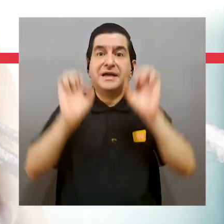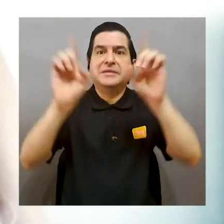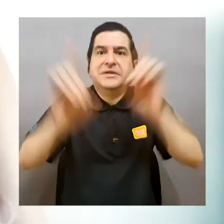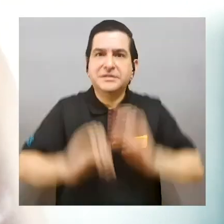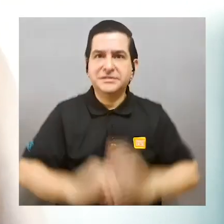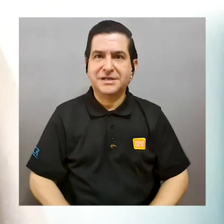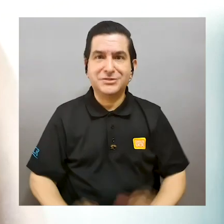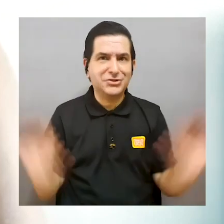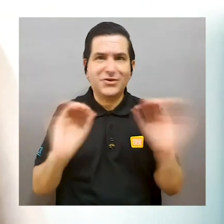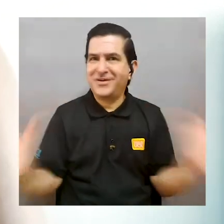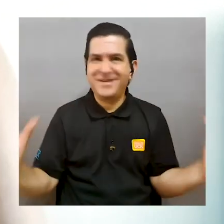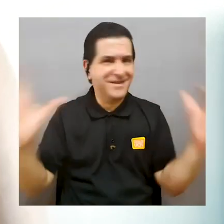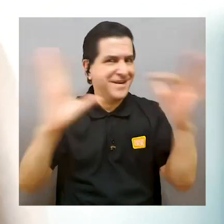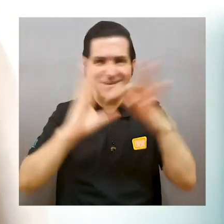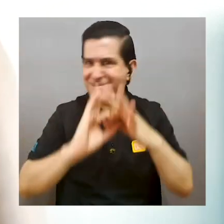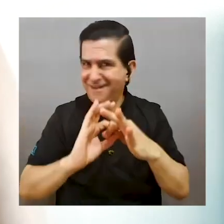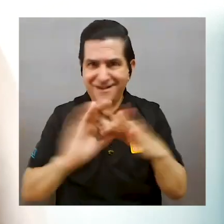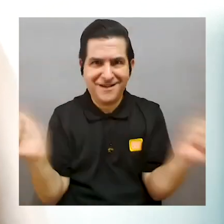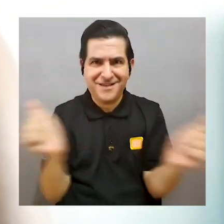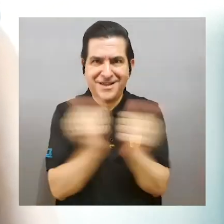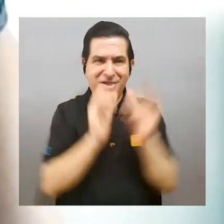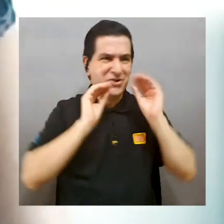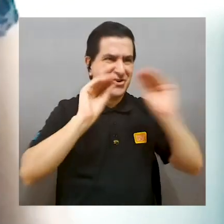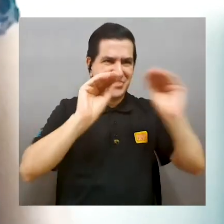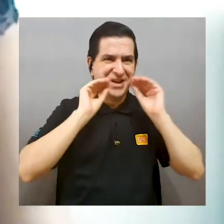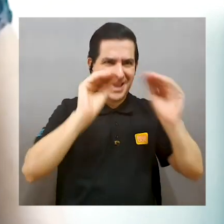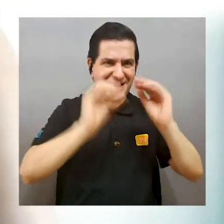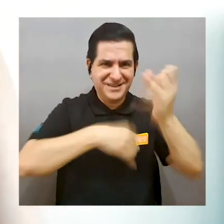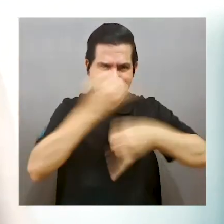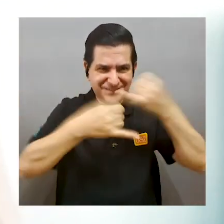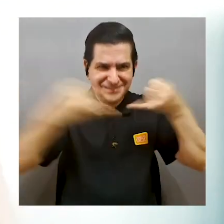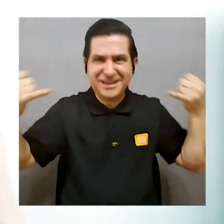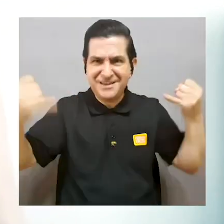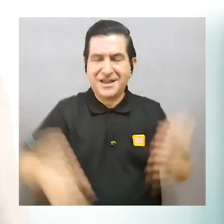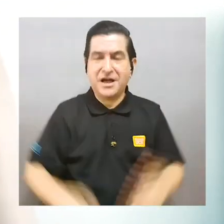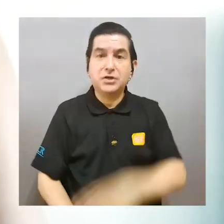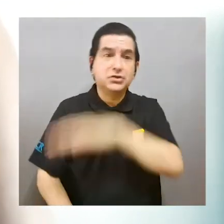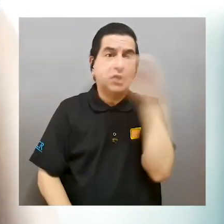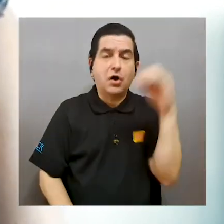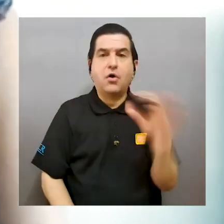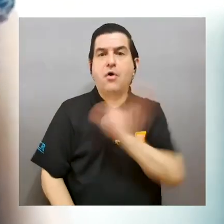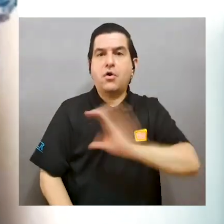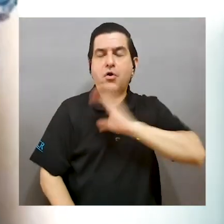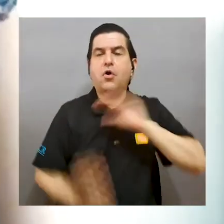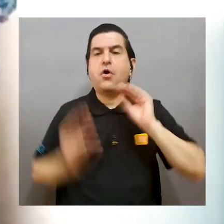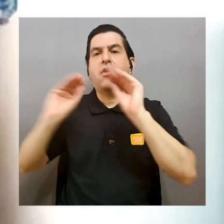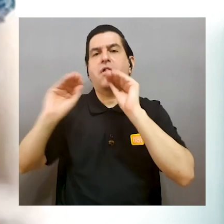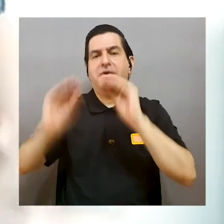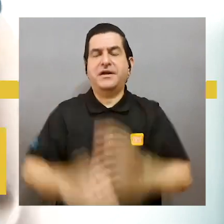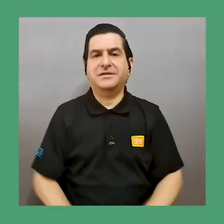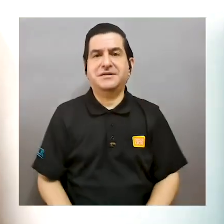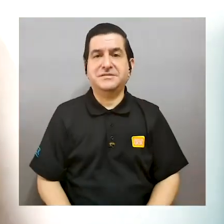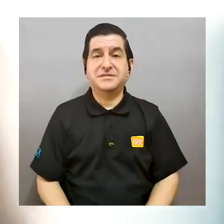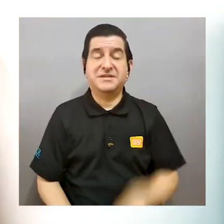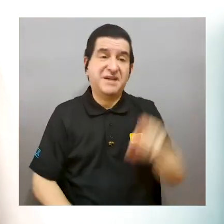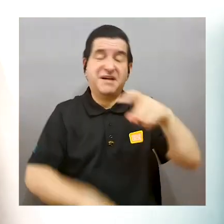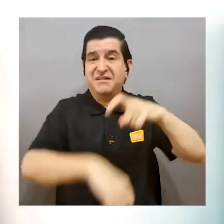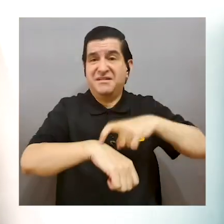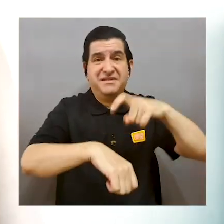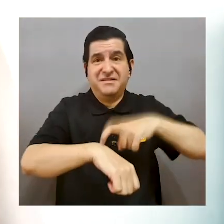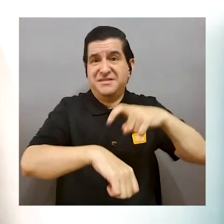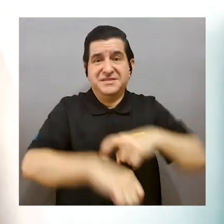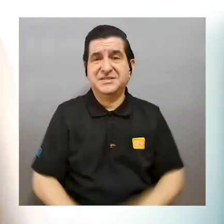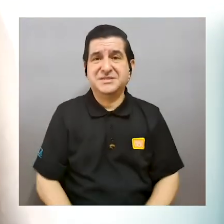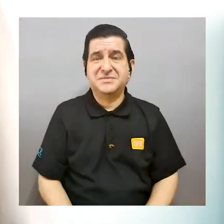administración educativa, que nada tiene que ver, ¿verdad?, con la enseñanza de la lengua o con aspectos pedagógicos, pues